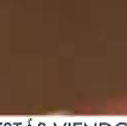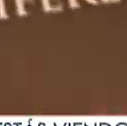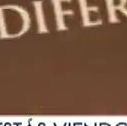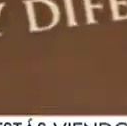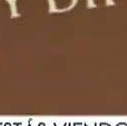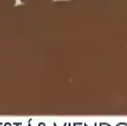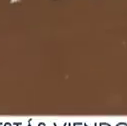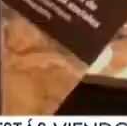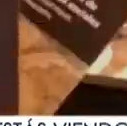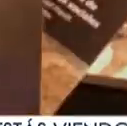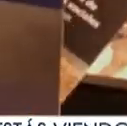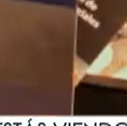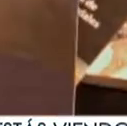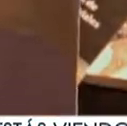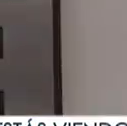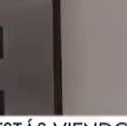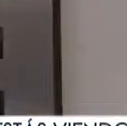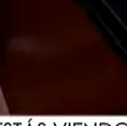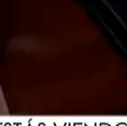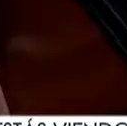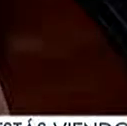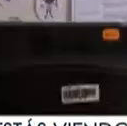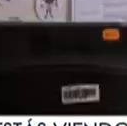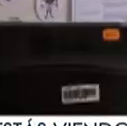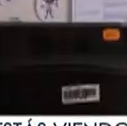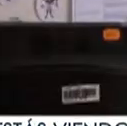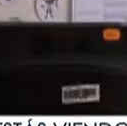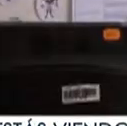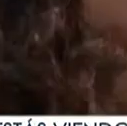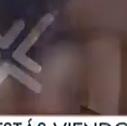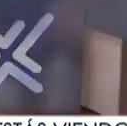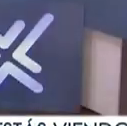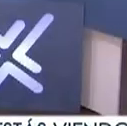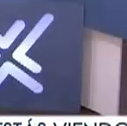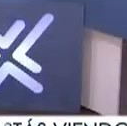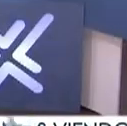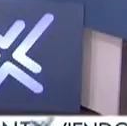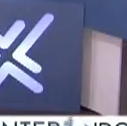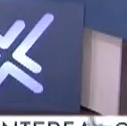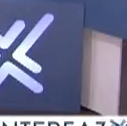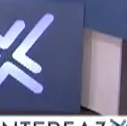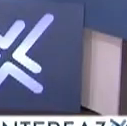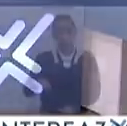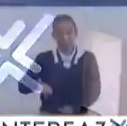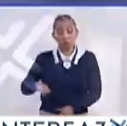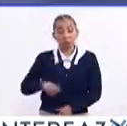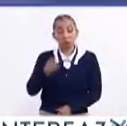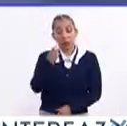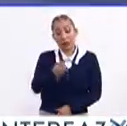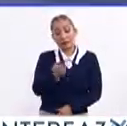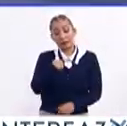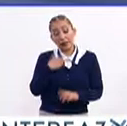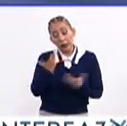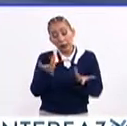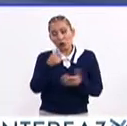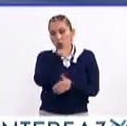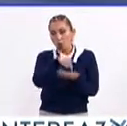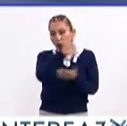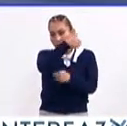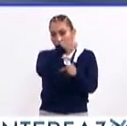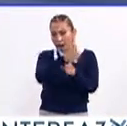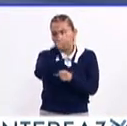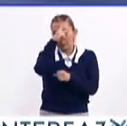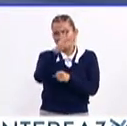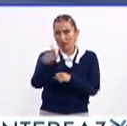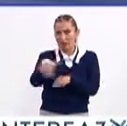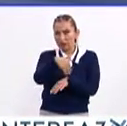Y Pues interesante, esta sede está en México, ahí